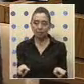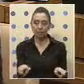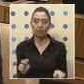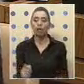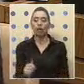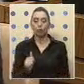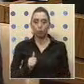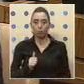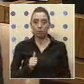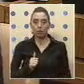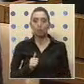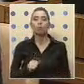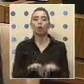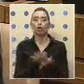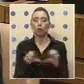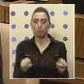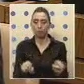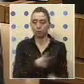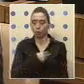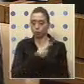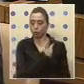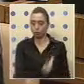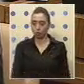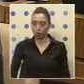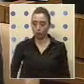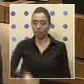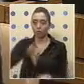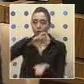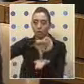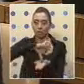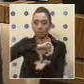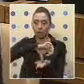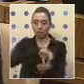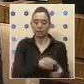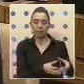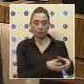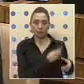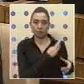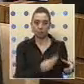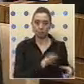cumpliremos nuestro compromiso con nuestro gobierno y con el país. La bancada